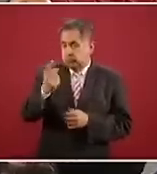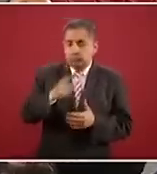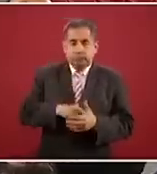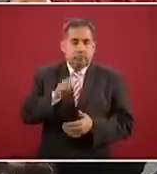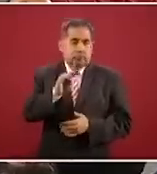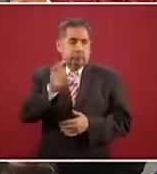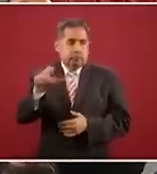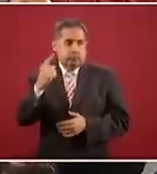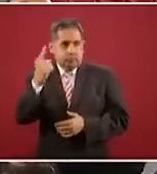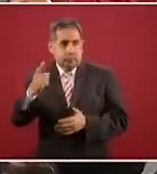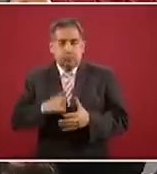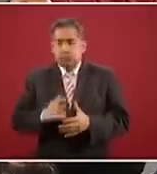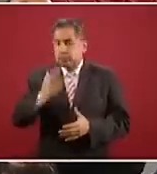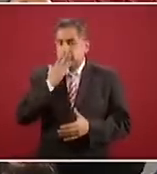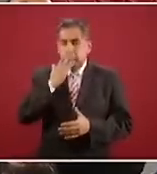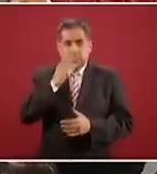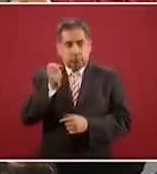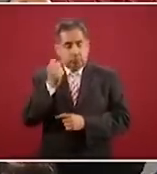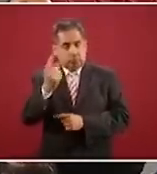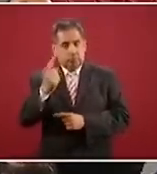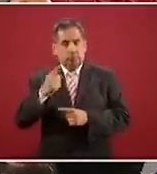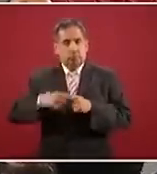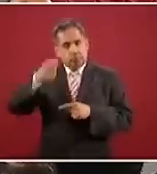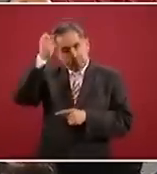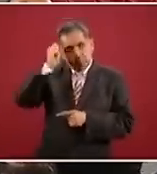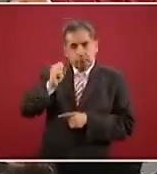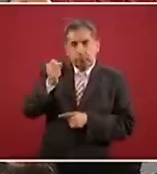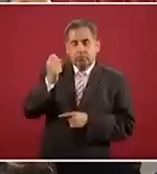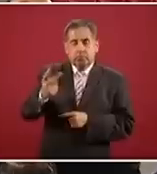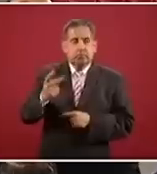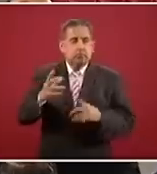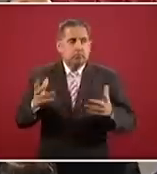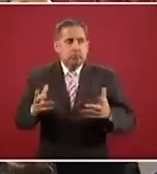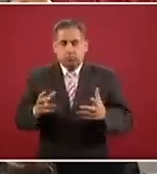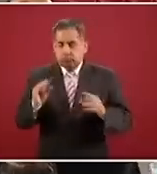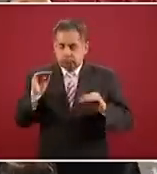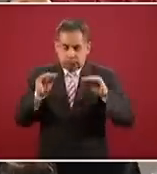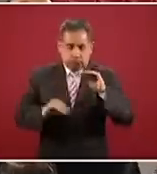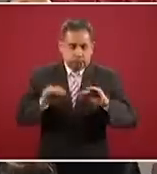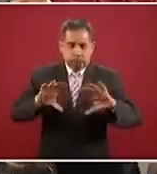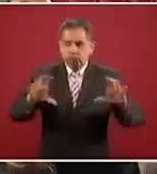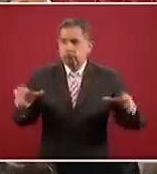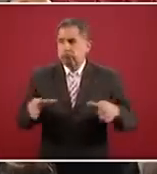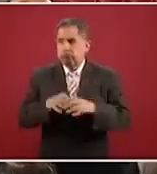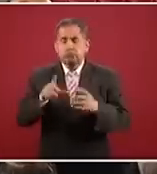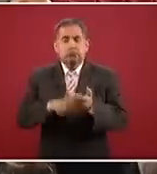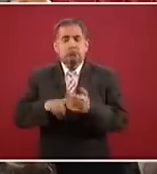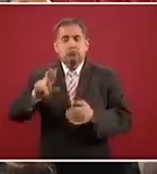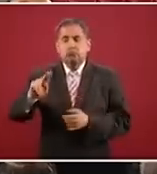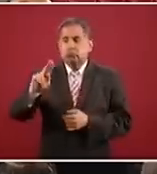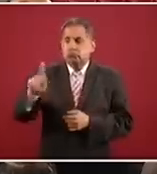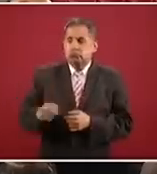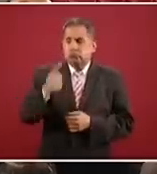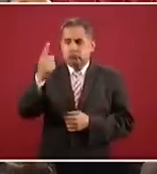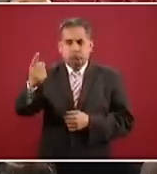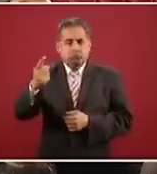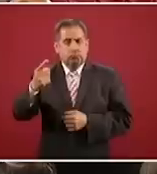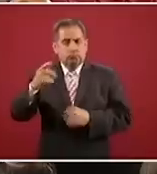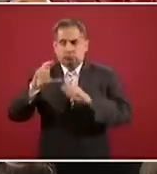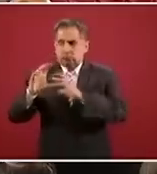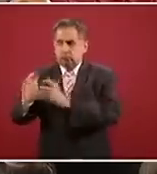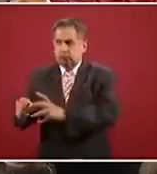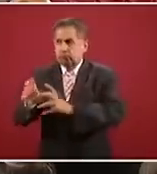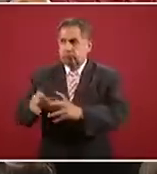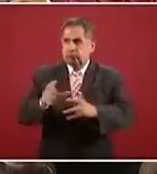California una, Sonora una y Sinaloa dos. Con esto tendremos las 81 compañías en